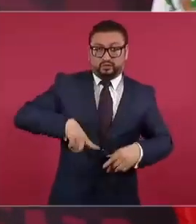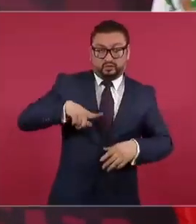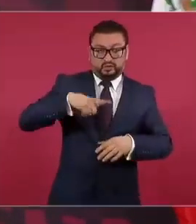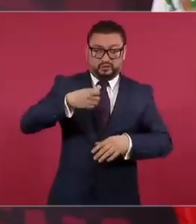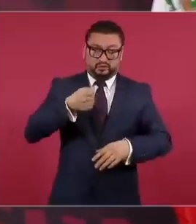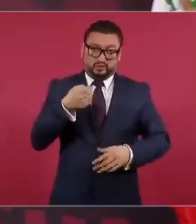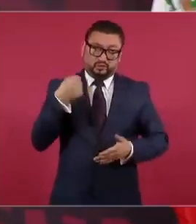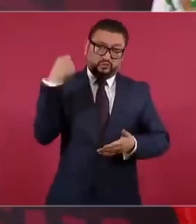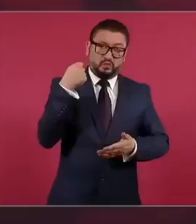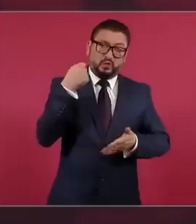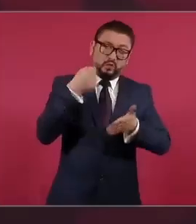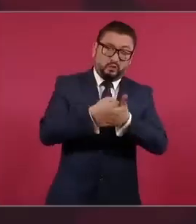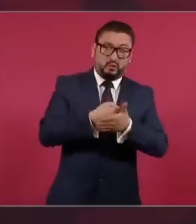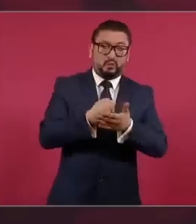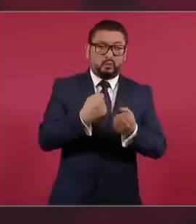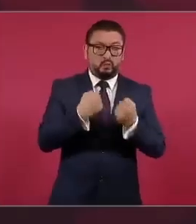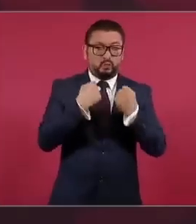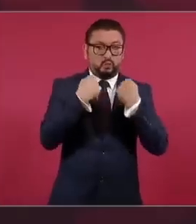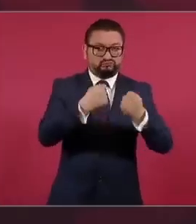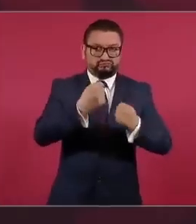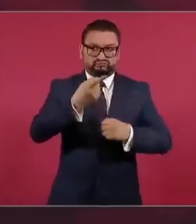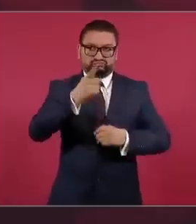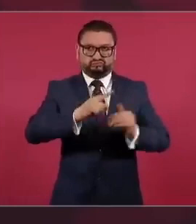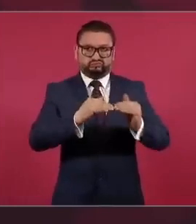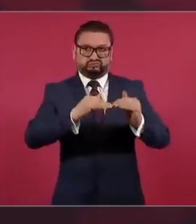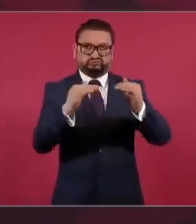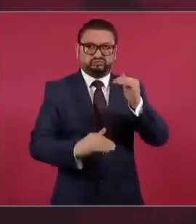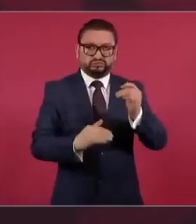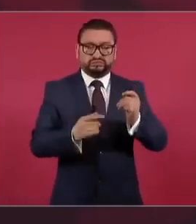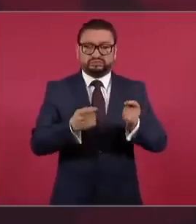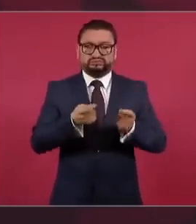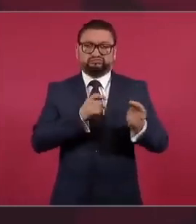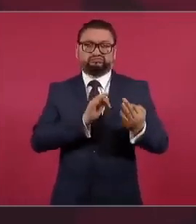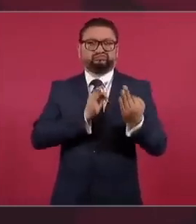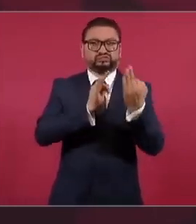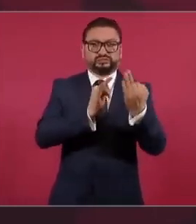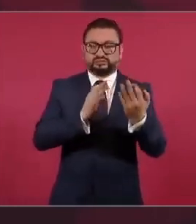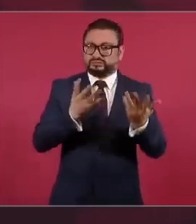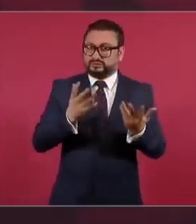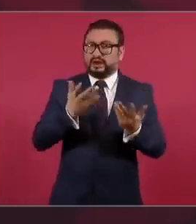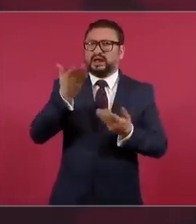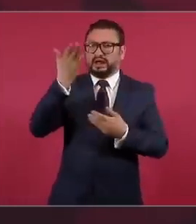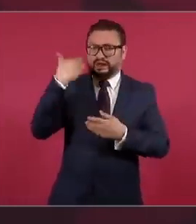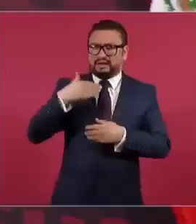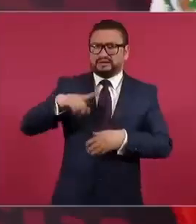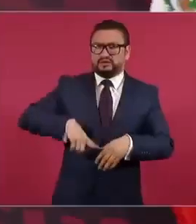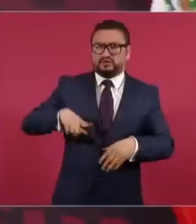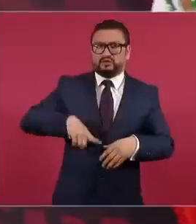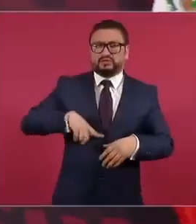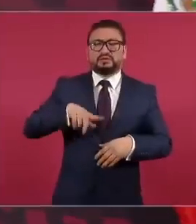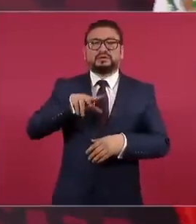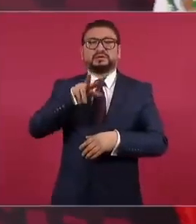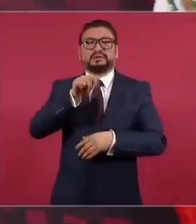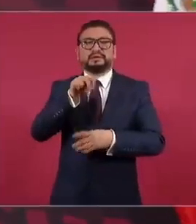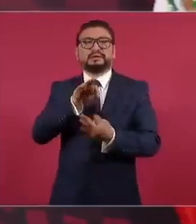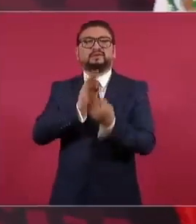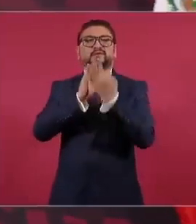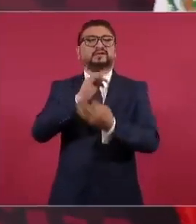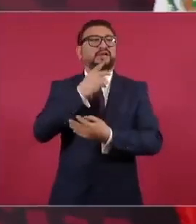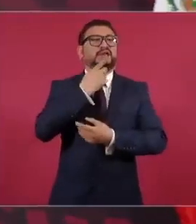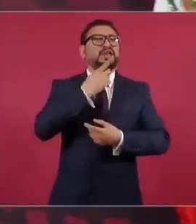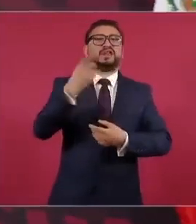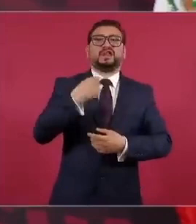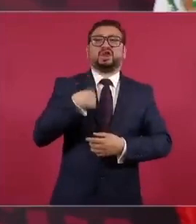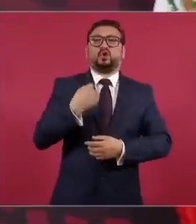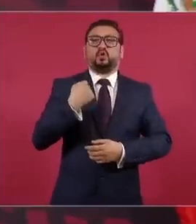con mano dura. Se ponían enfrente de la televisión, de las cámaras, para decir: no me va a